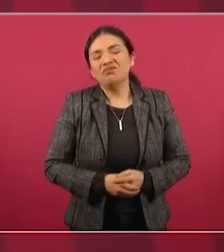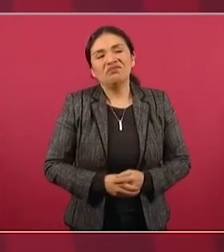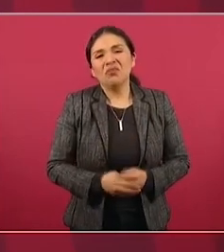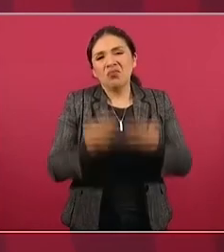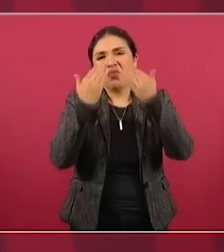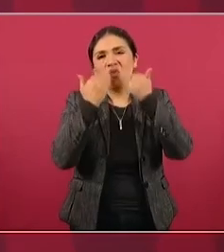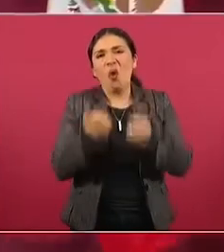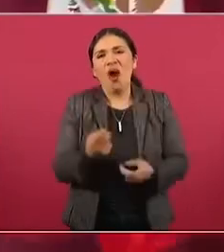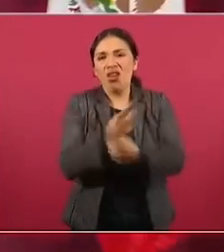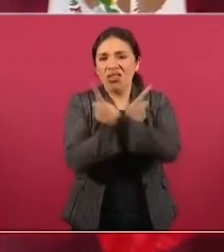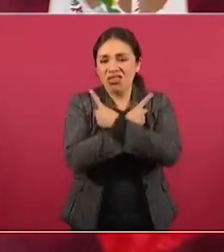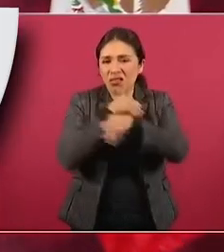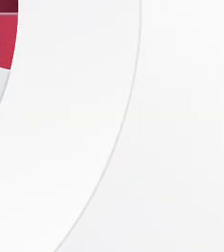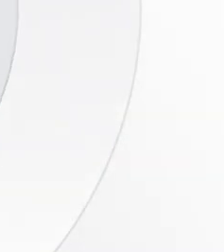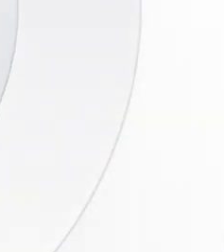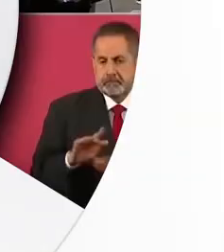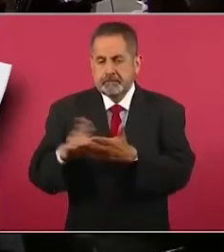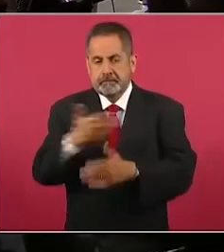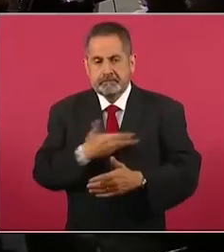inmoral.